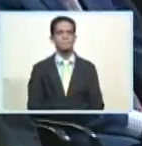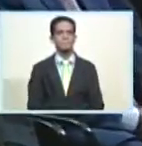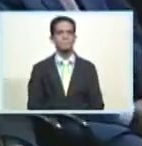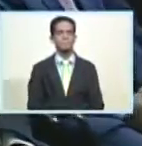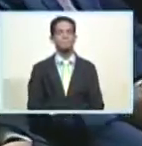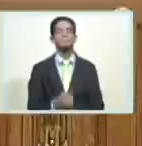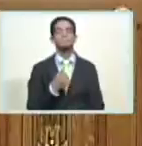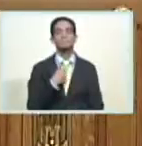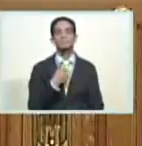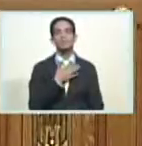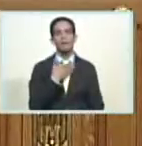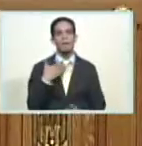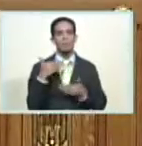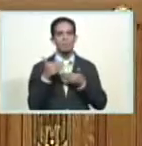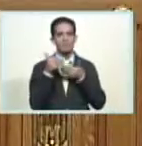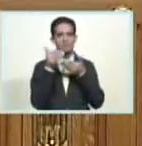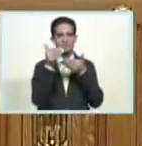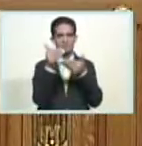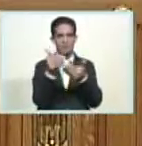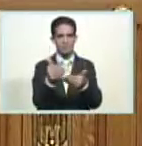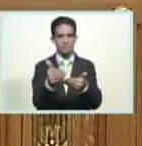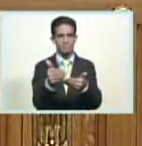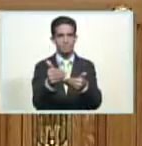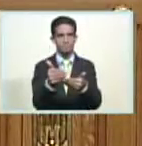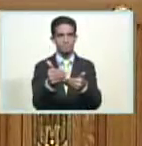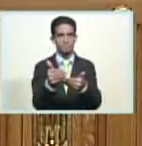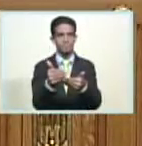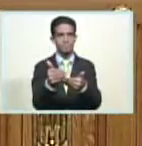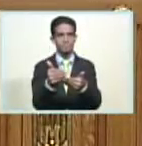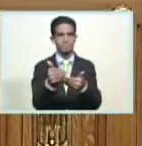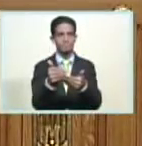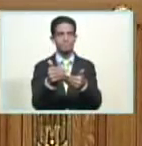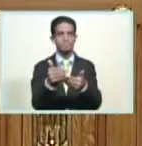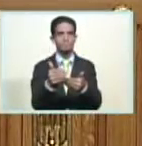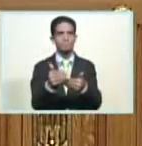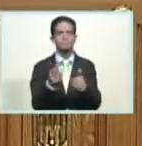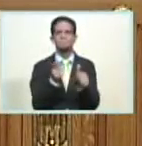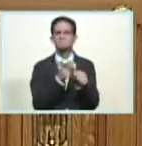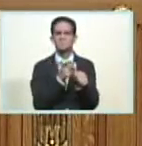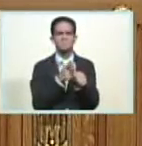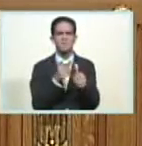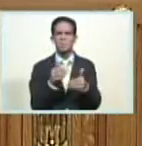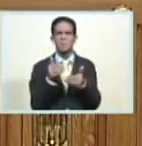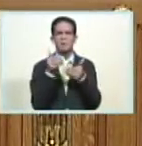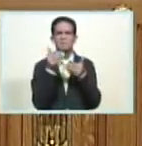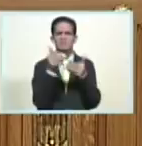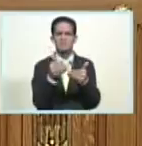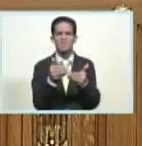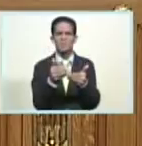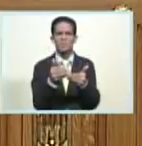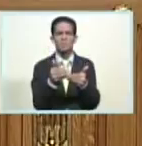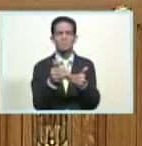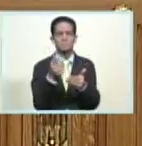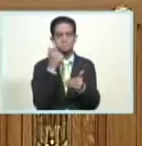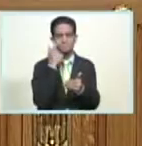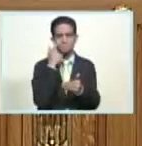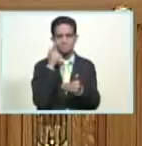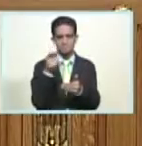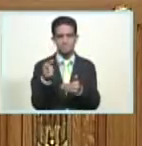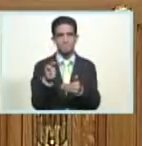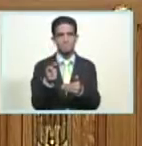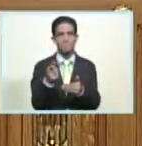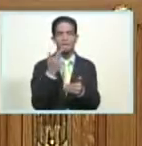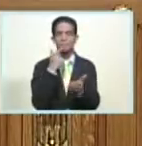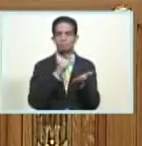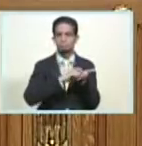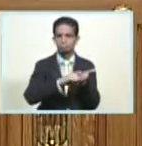Yo quiero avanzar. Lo primero que estoy avanzando, primera línea, toma nota, quien tenga